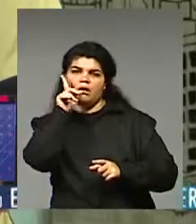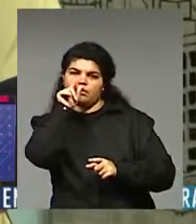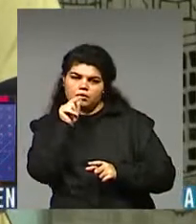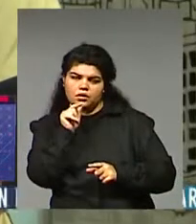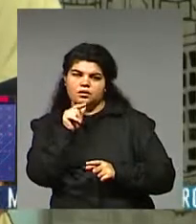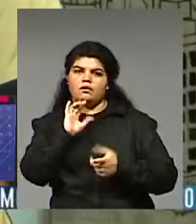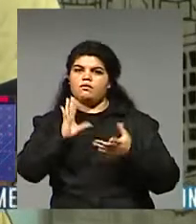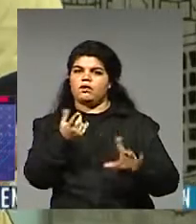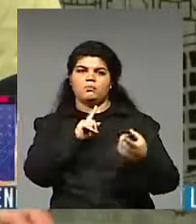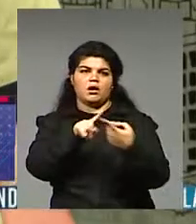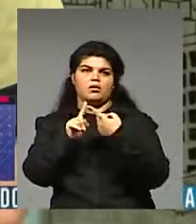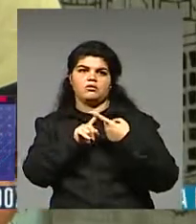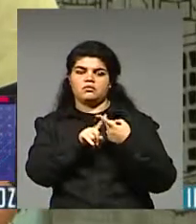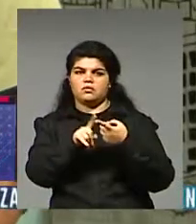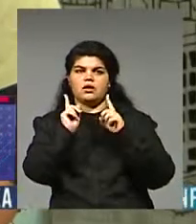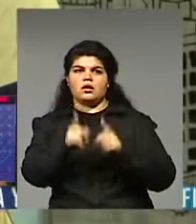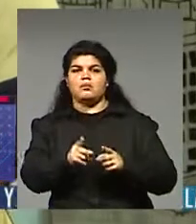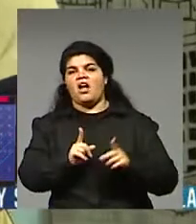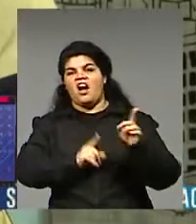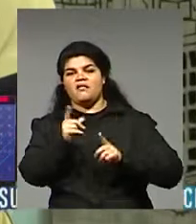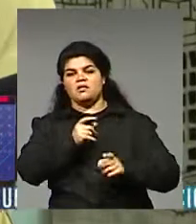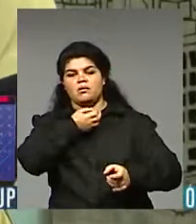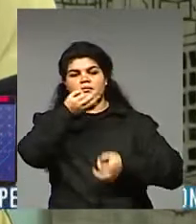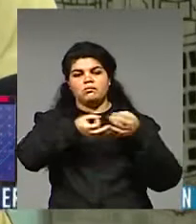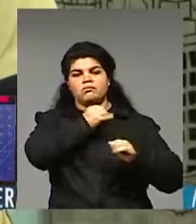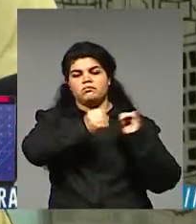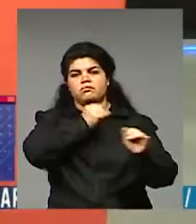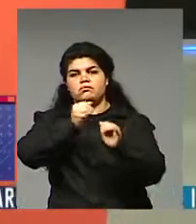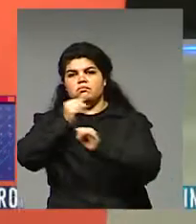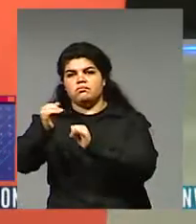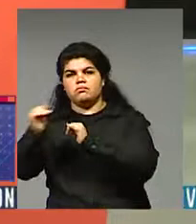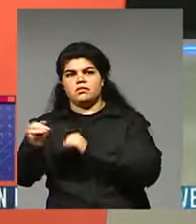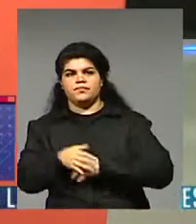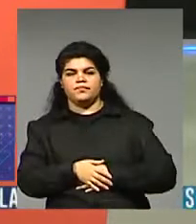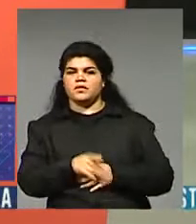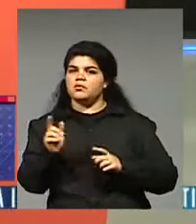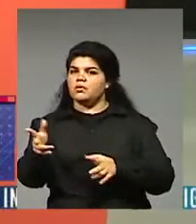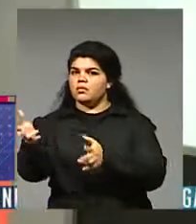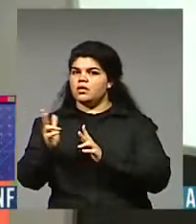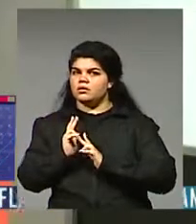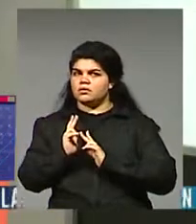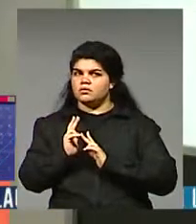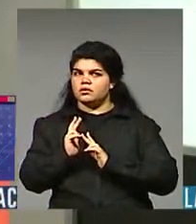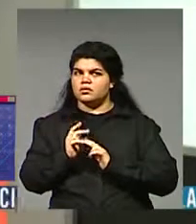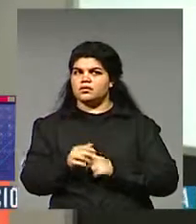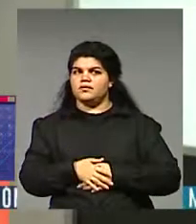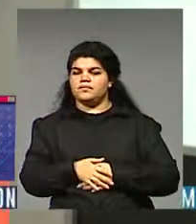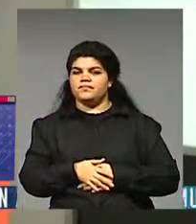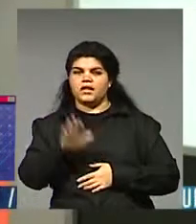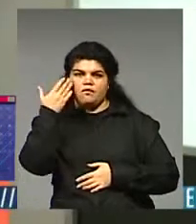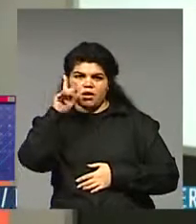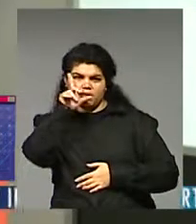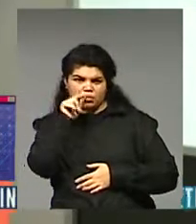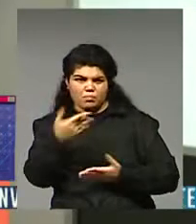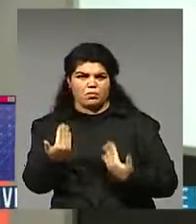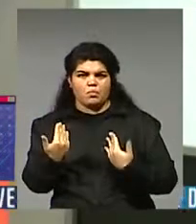todo tipo de comunicación o por el boca a boca que los pacientes se enteran. Dijiste una palabra importante, palabras importantes, redes sociales. La gente también